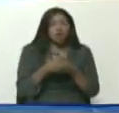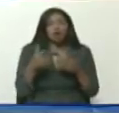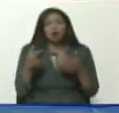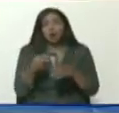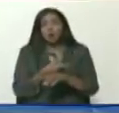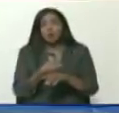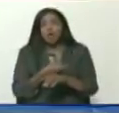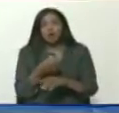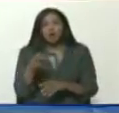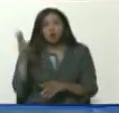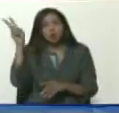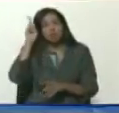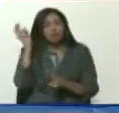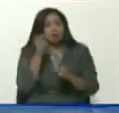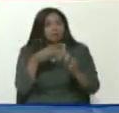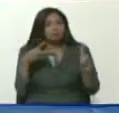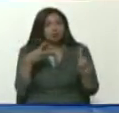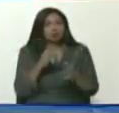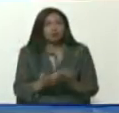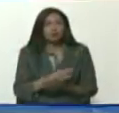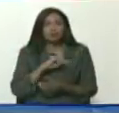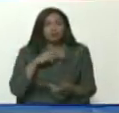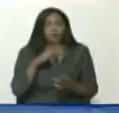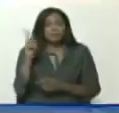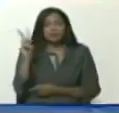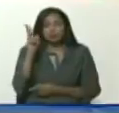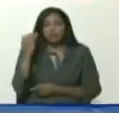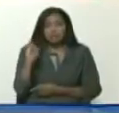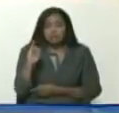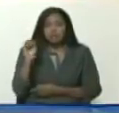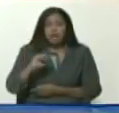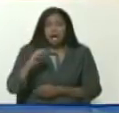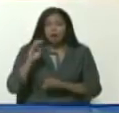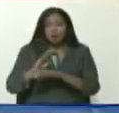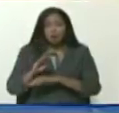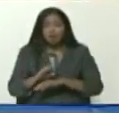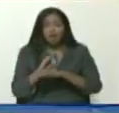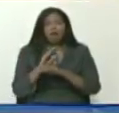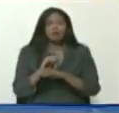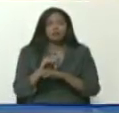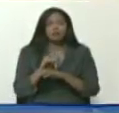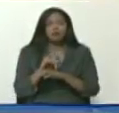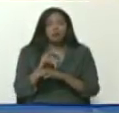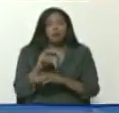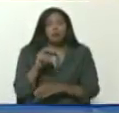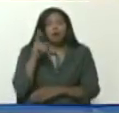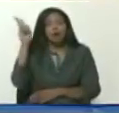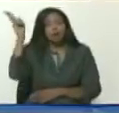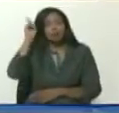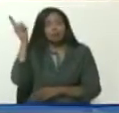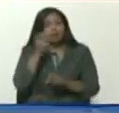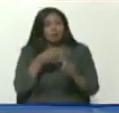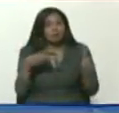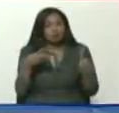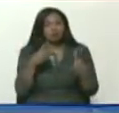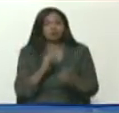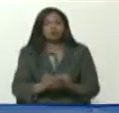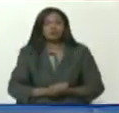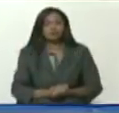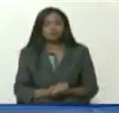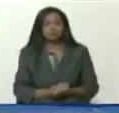bolivariano del Amazonas. En Venezuela sí protegemos el Amazonas. Sí protegemos el